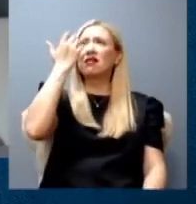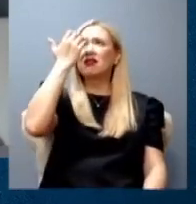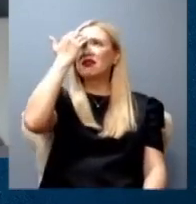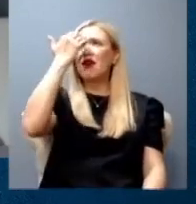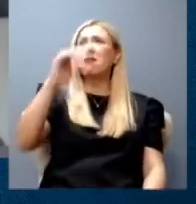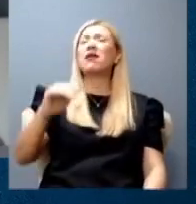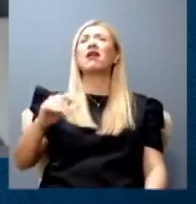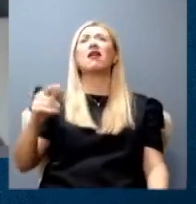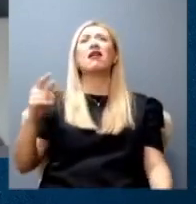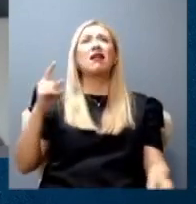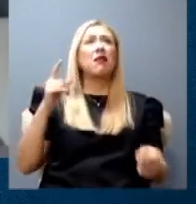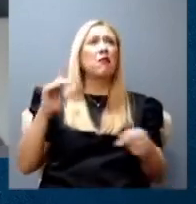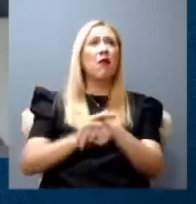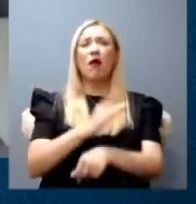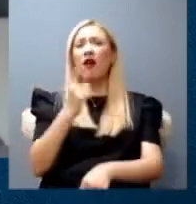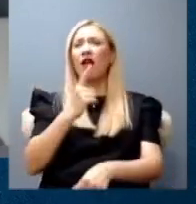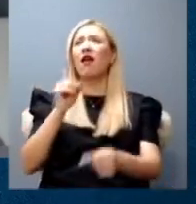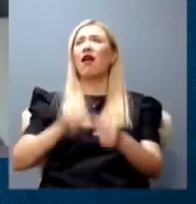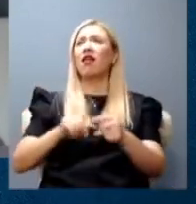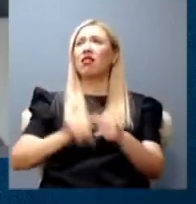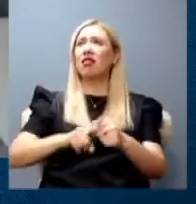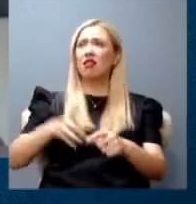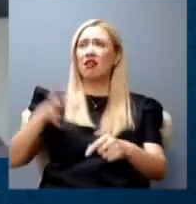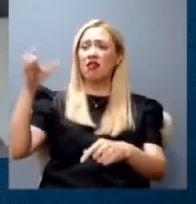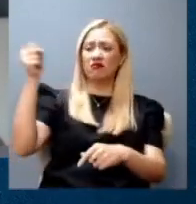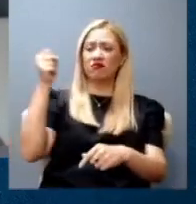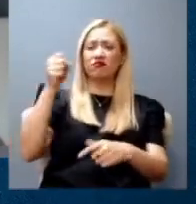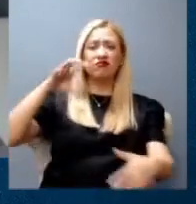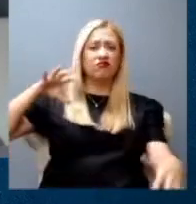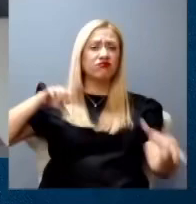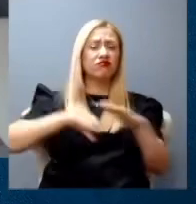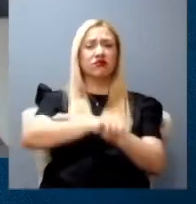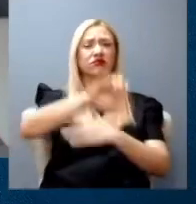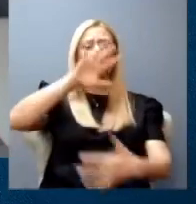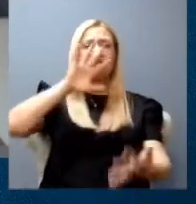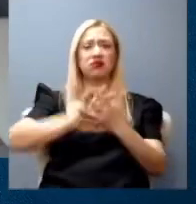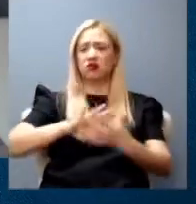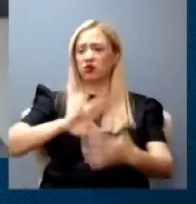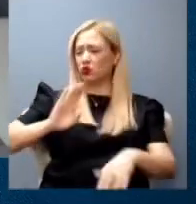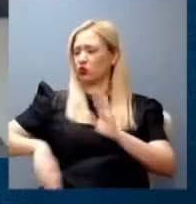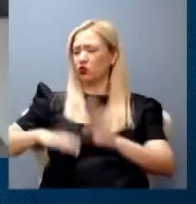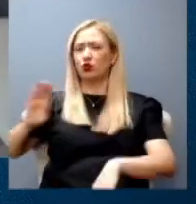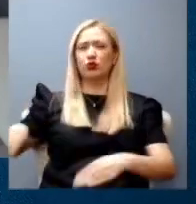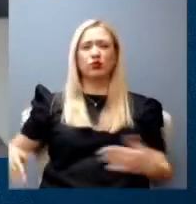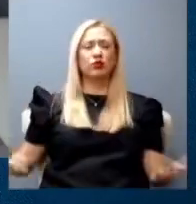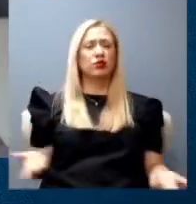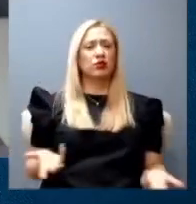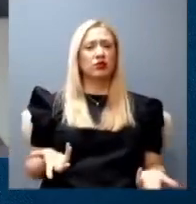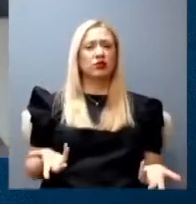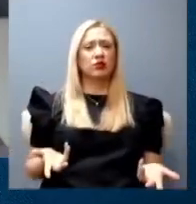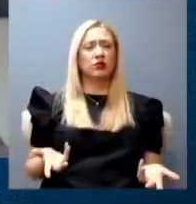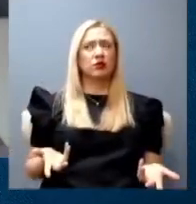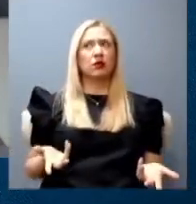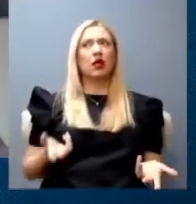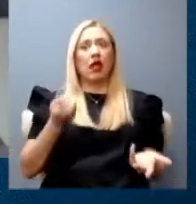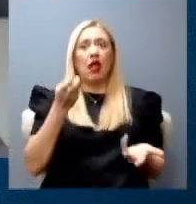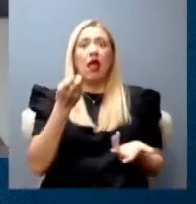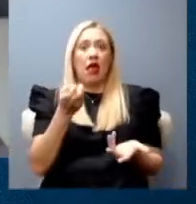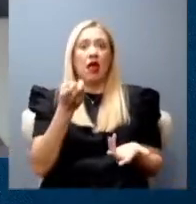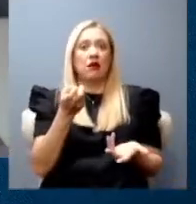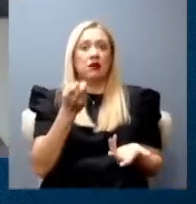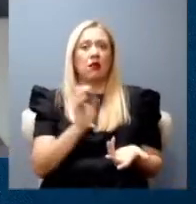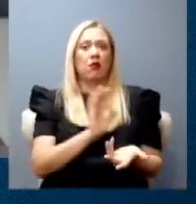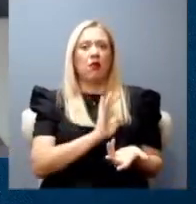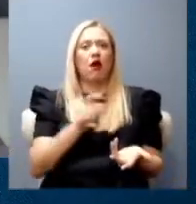campo exclusivo de las transiciones políticas, sino son también mecanismos que le permiten a